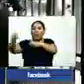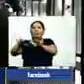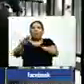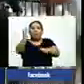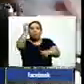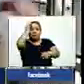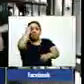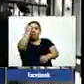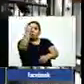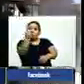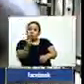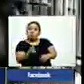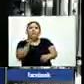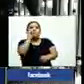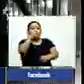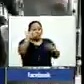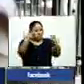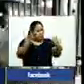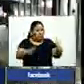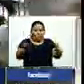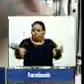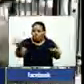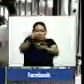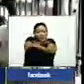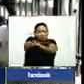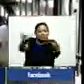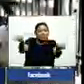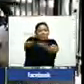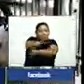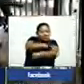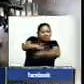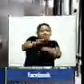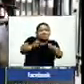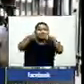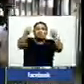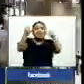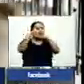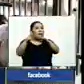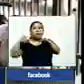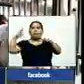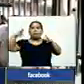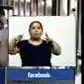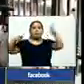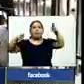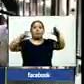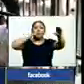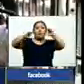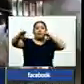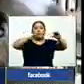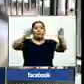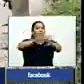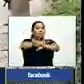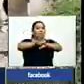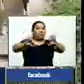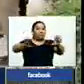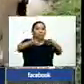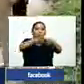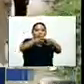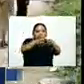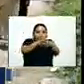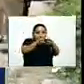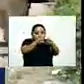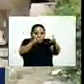con estos traslados han logrado cortar las comunicaciones de los penales hacia el exterior y desmantelar la organización que